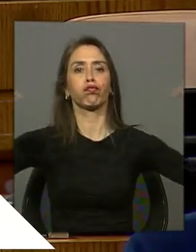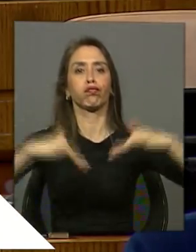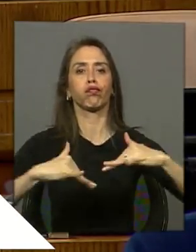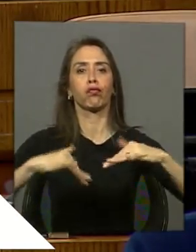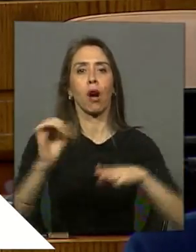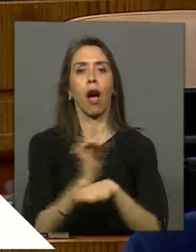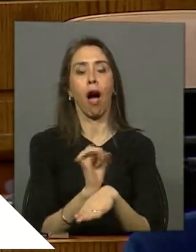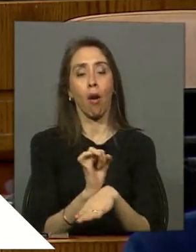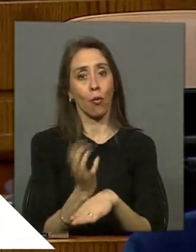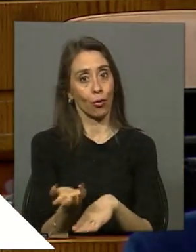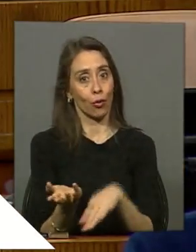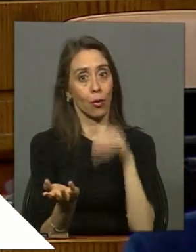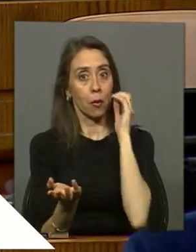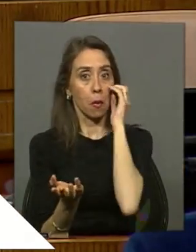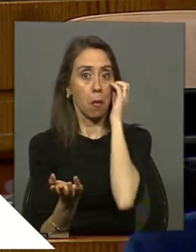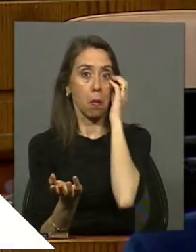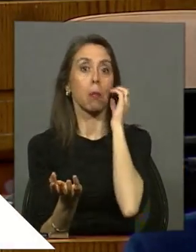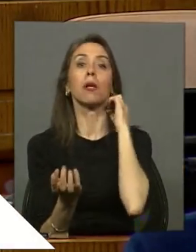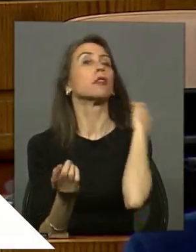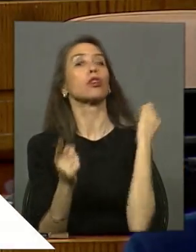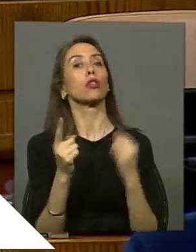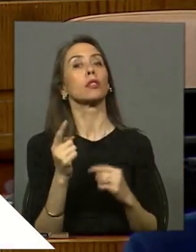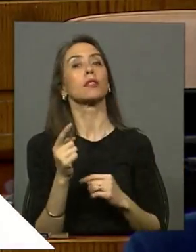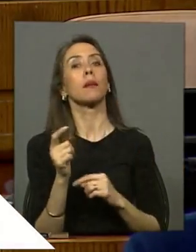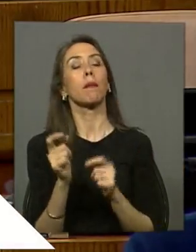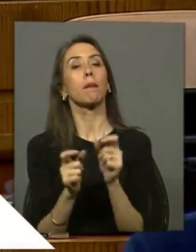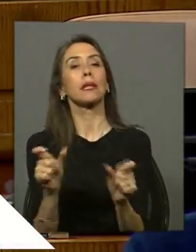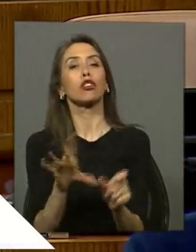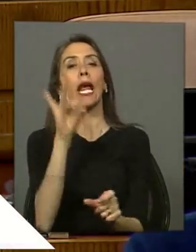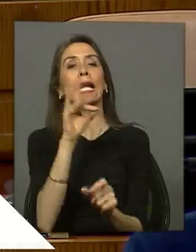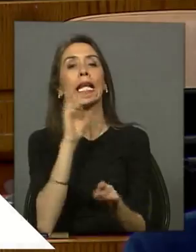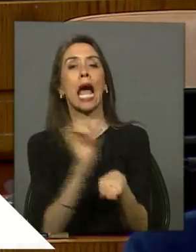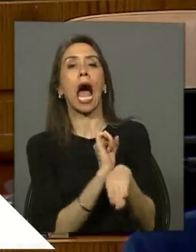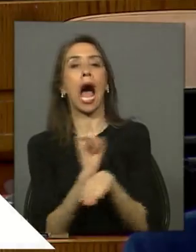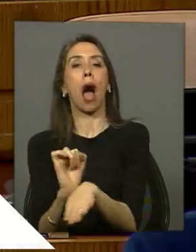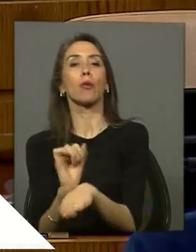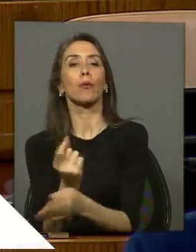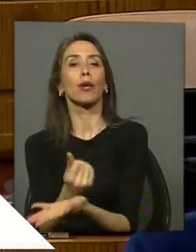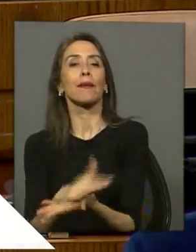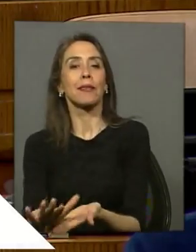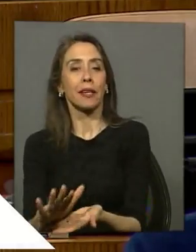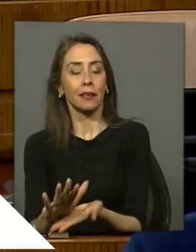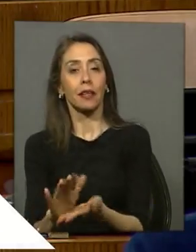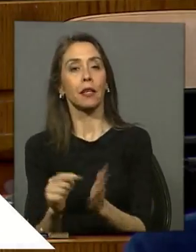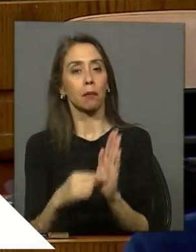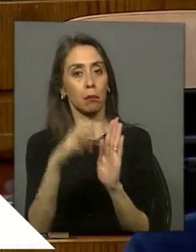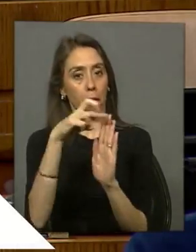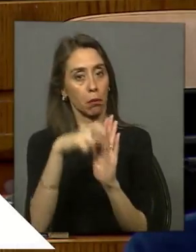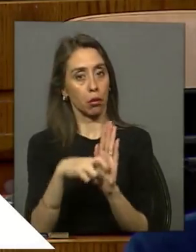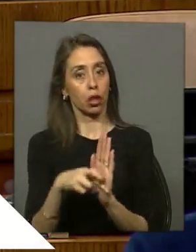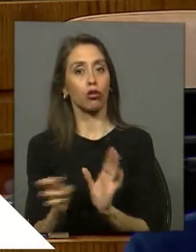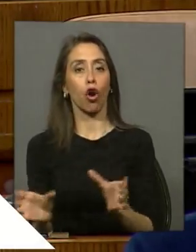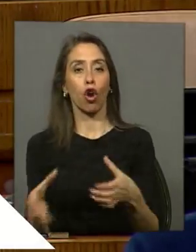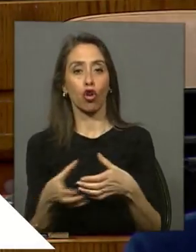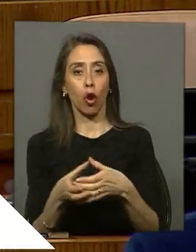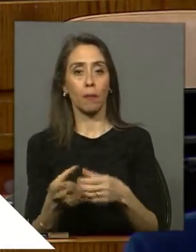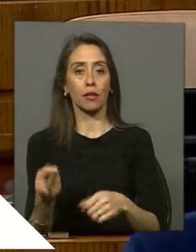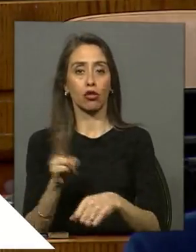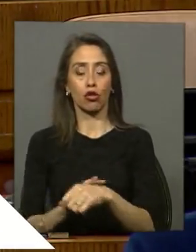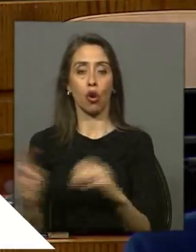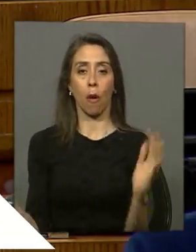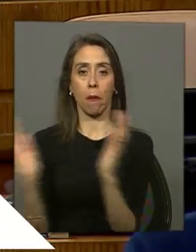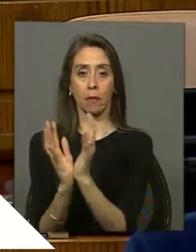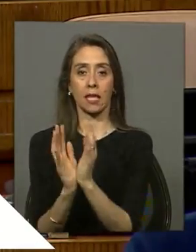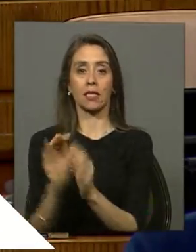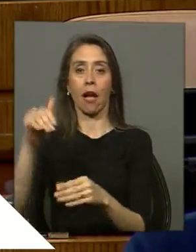de acuerdo en general con el proyecto en la comisión mixta la votación fue